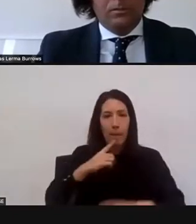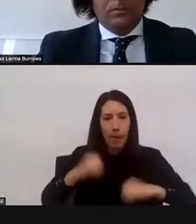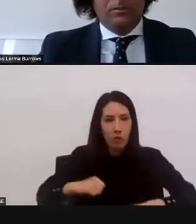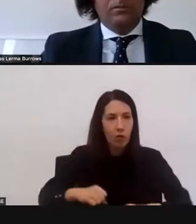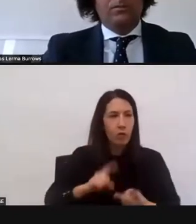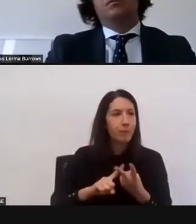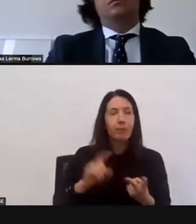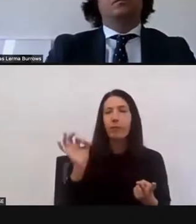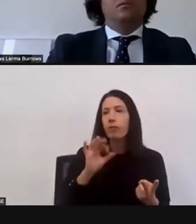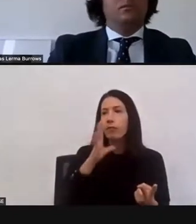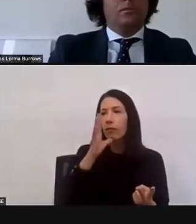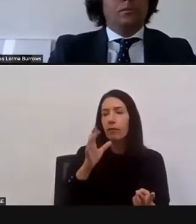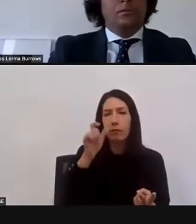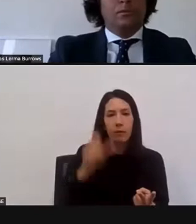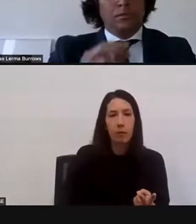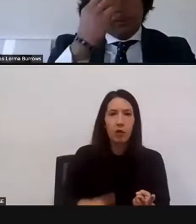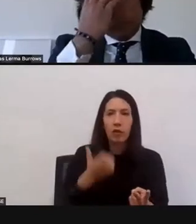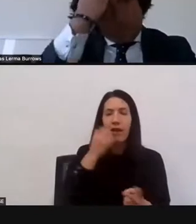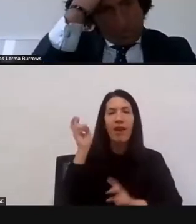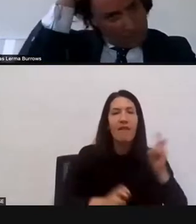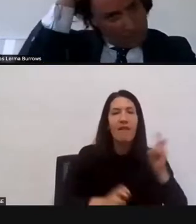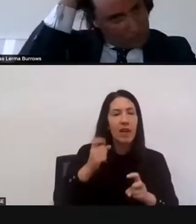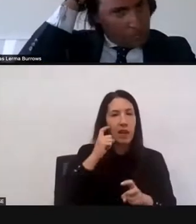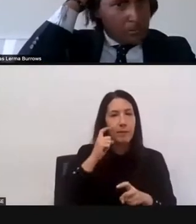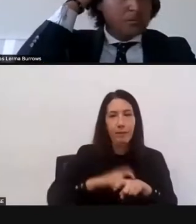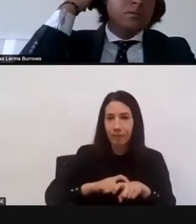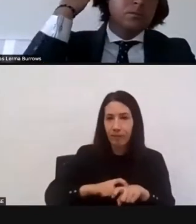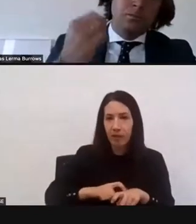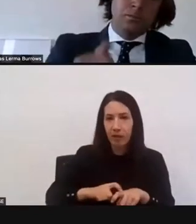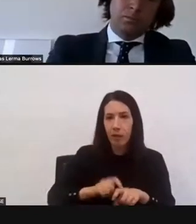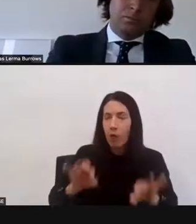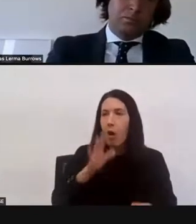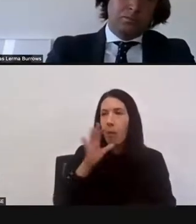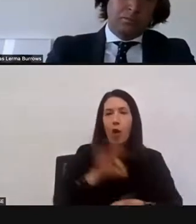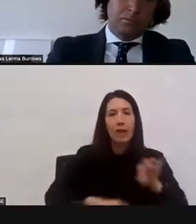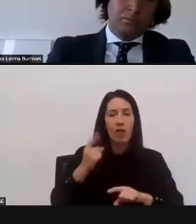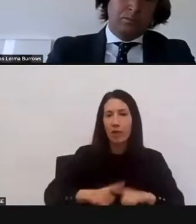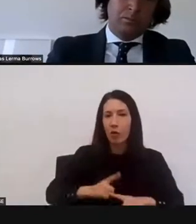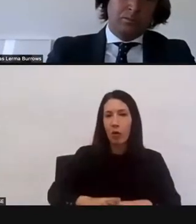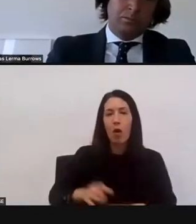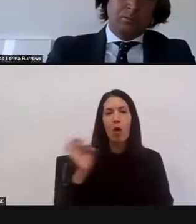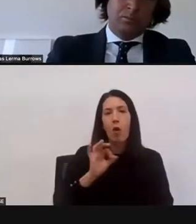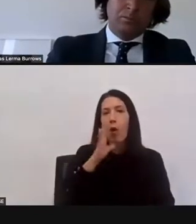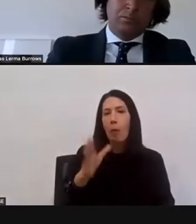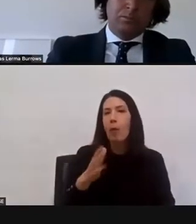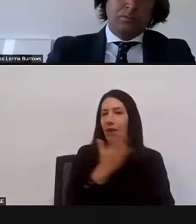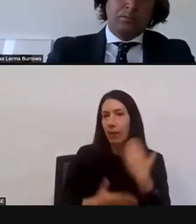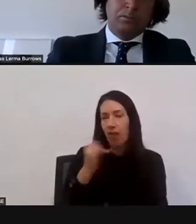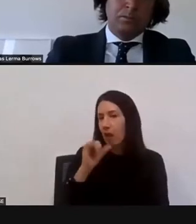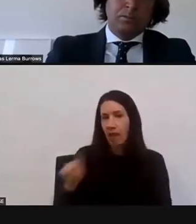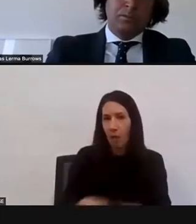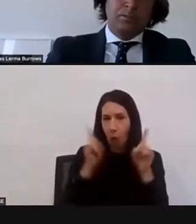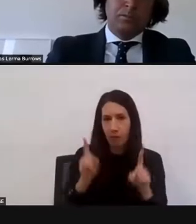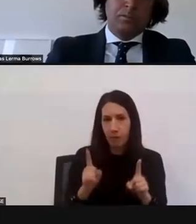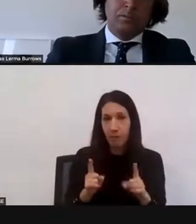porque seas de una etnia determinada, ya seas porque tengas una orientación sexual o ya sea porque tengas una discapacidad, ¿no? Por lo